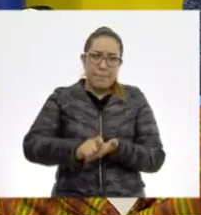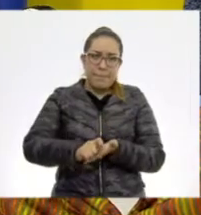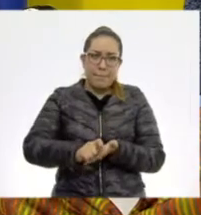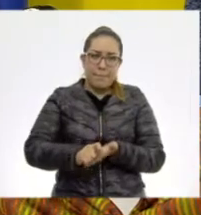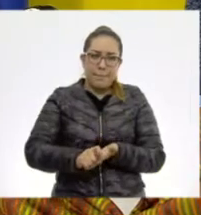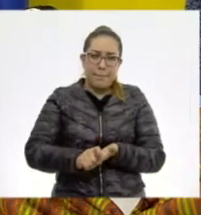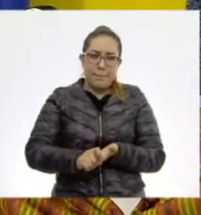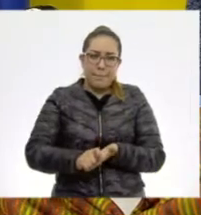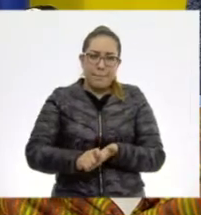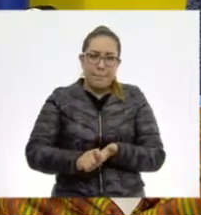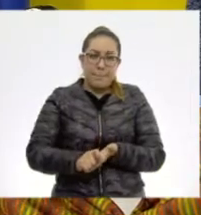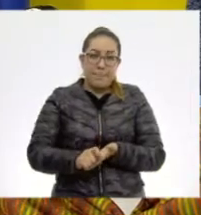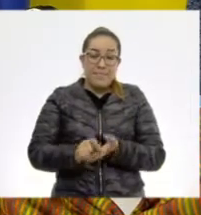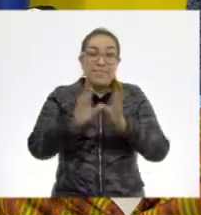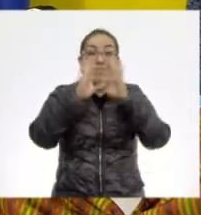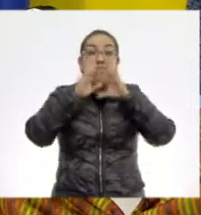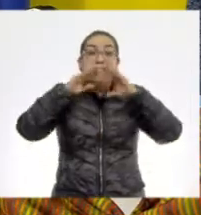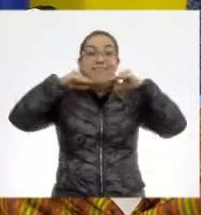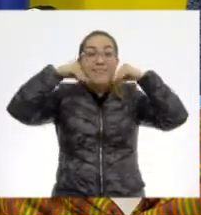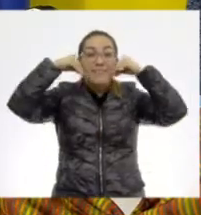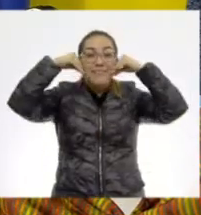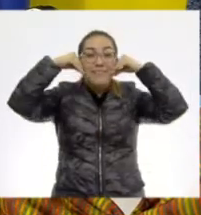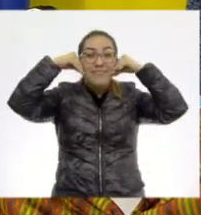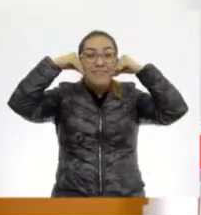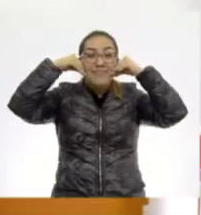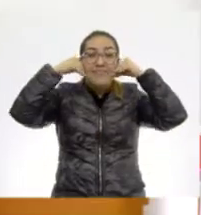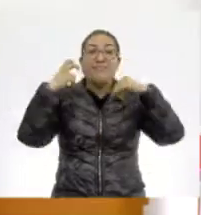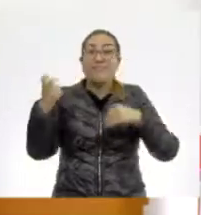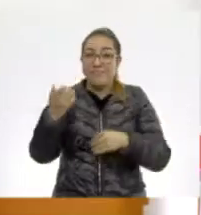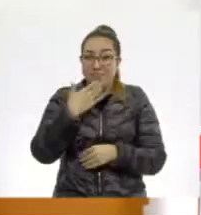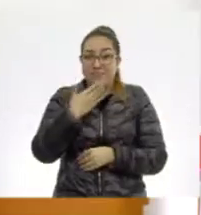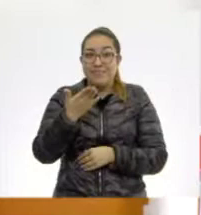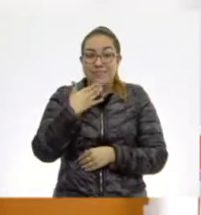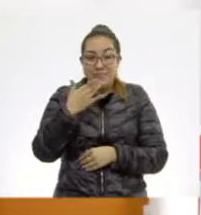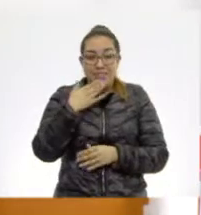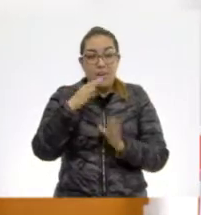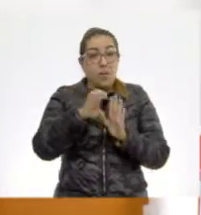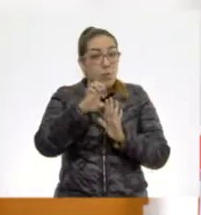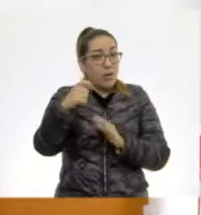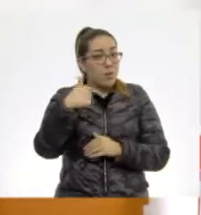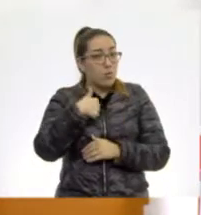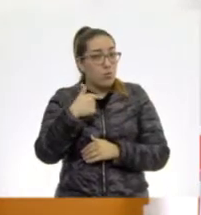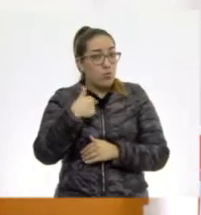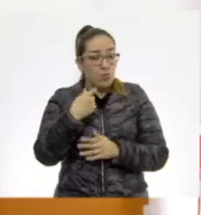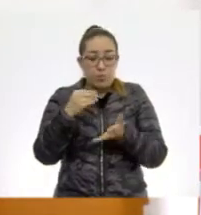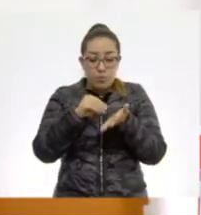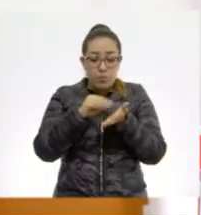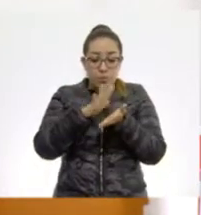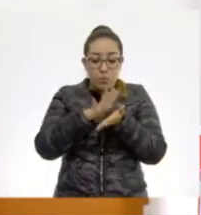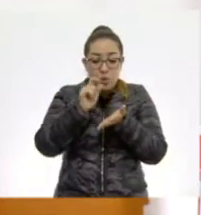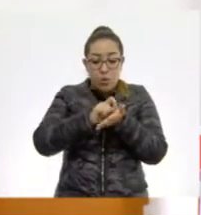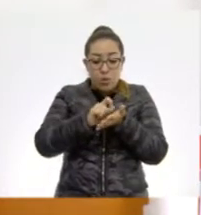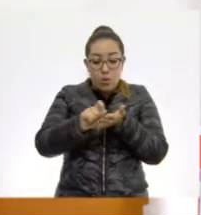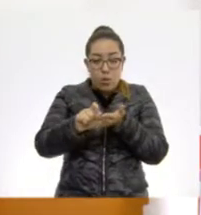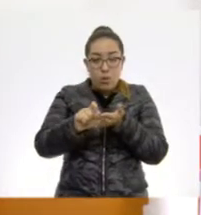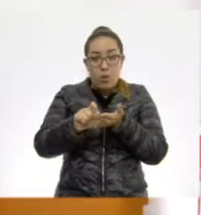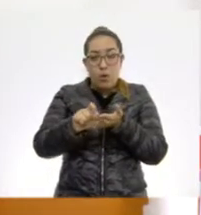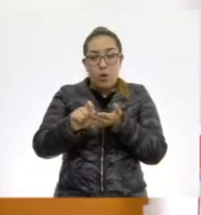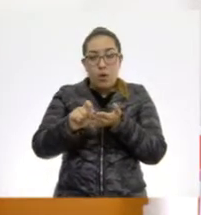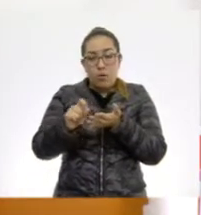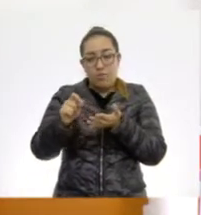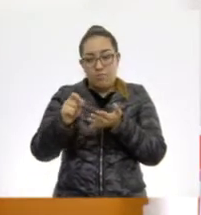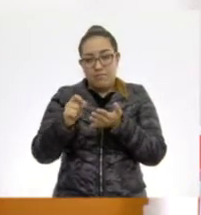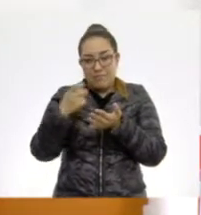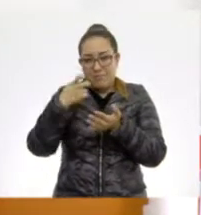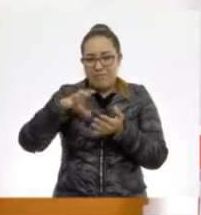¡Ay! Sonreír. Sonreír, muy bien. Entonces, por ejemplo, yo voy a poner perseverante y tú